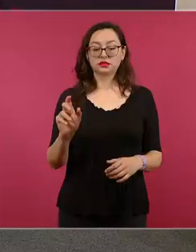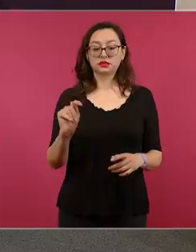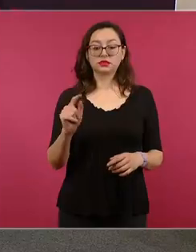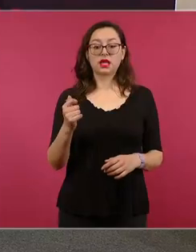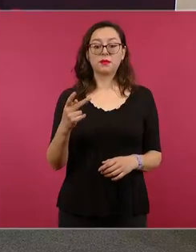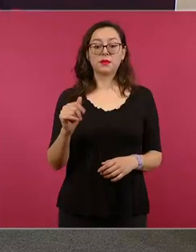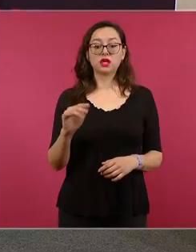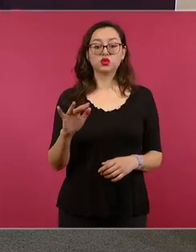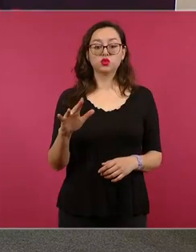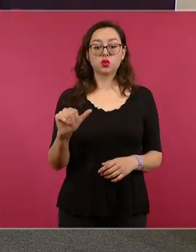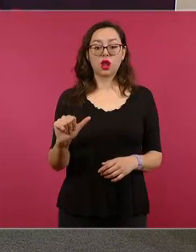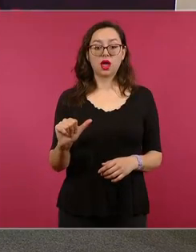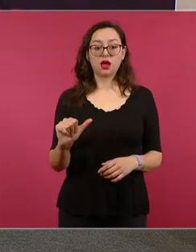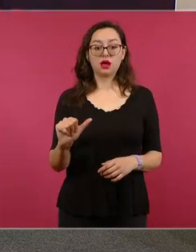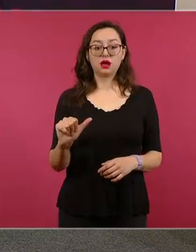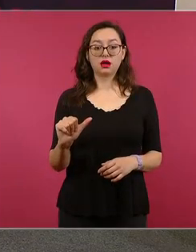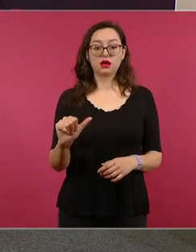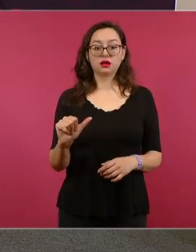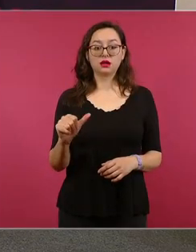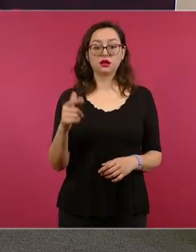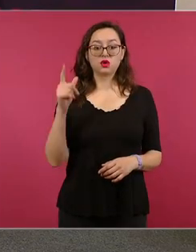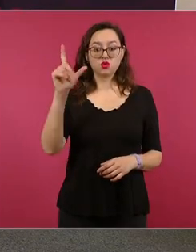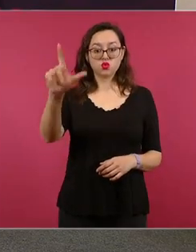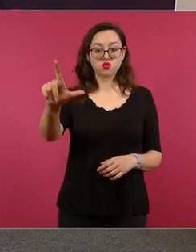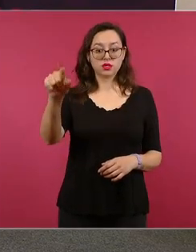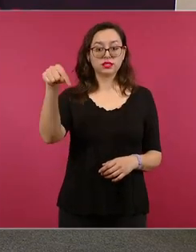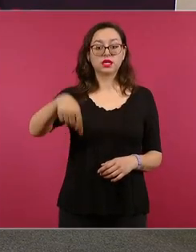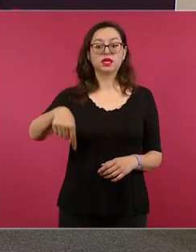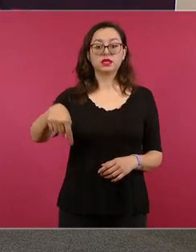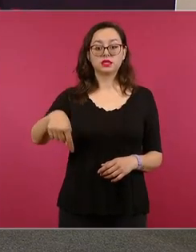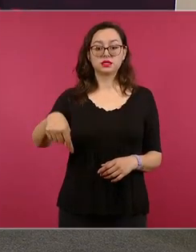El lunes aquí. Sí, nos vamos a reunir con el